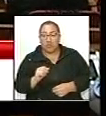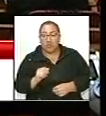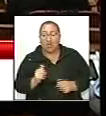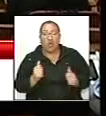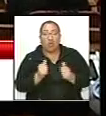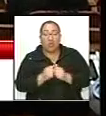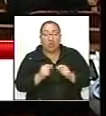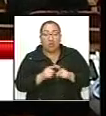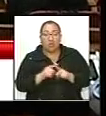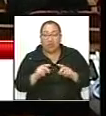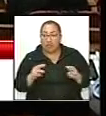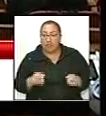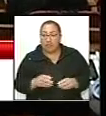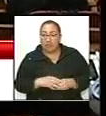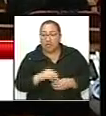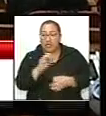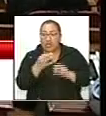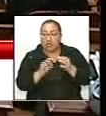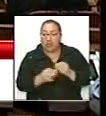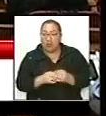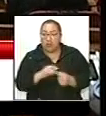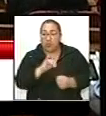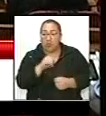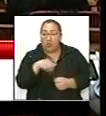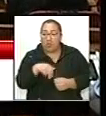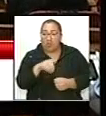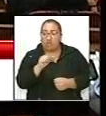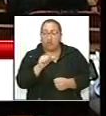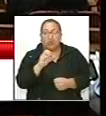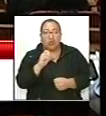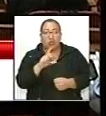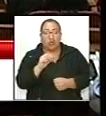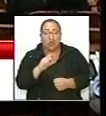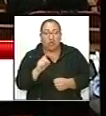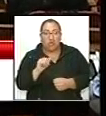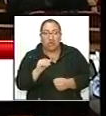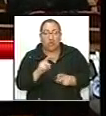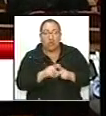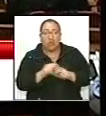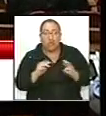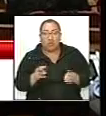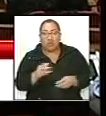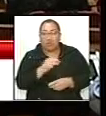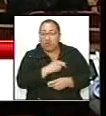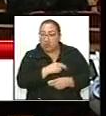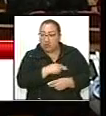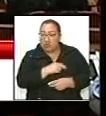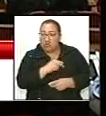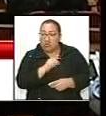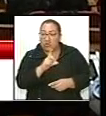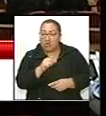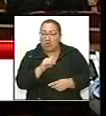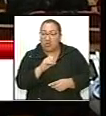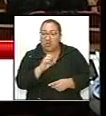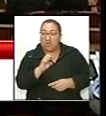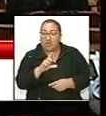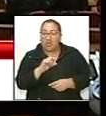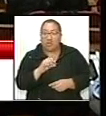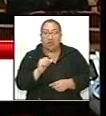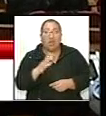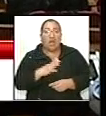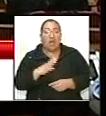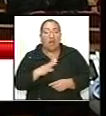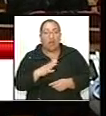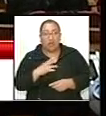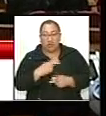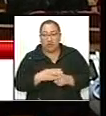en la mesa de honor el economista Juan Solórzano Arévalo. También en la mesa de honor nos acompaña la licenciada Elizabeth Caballero